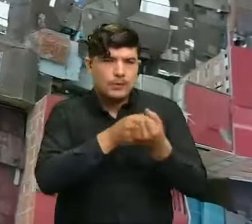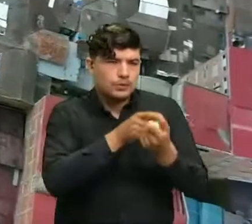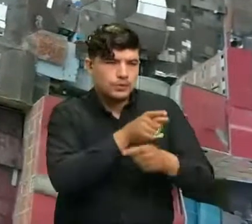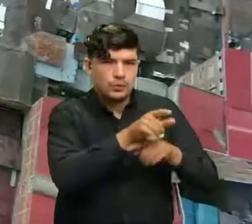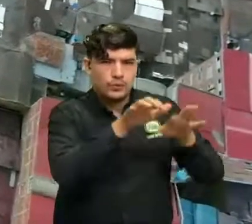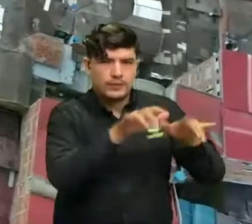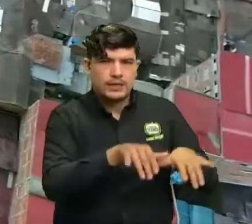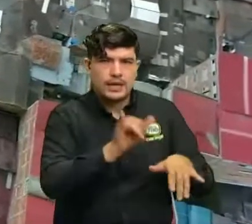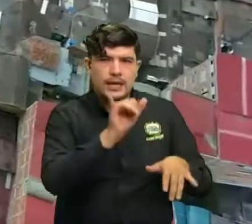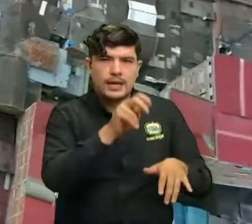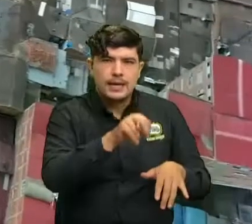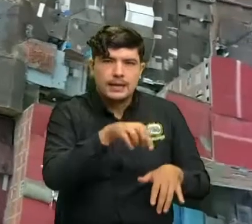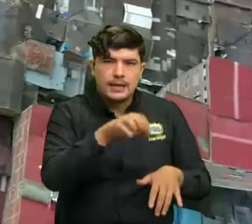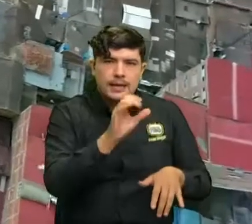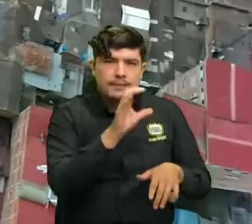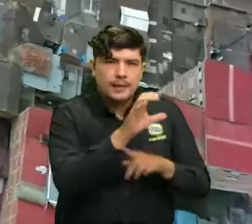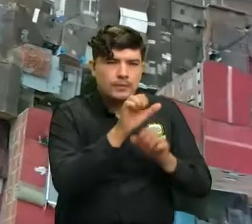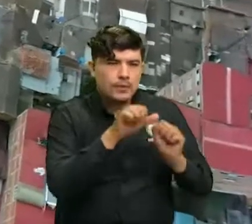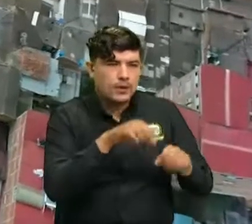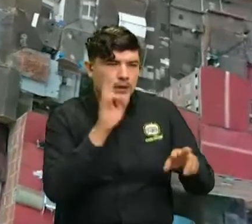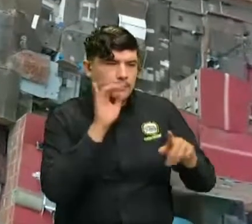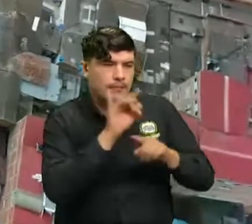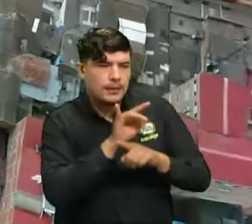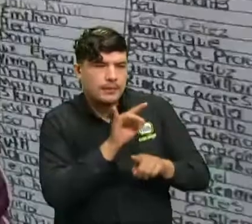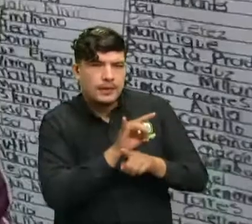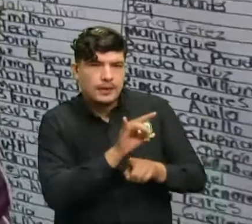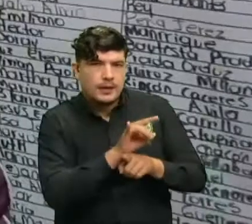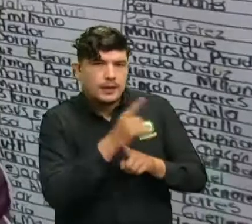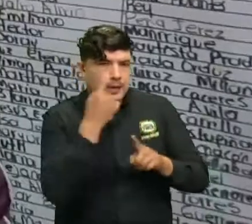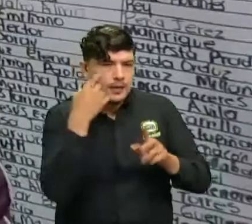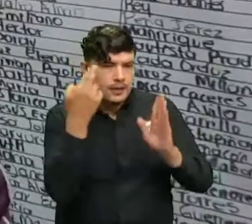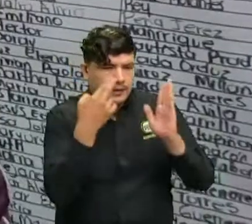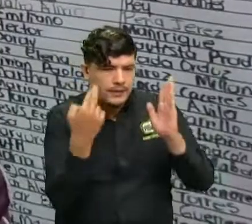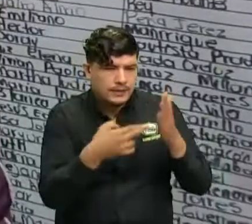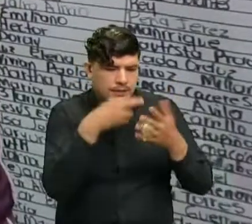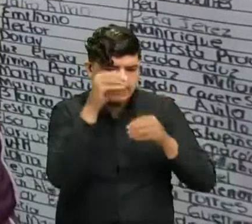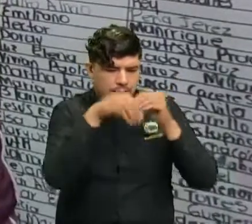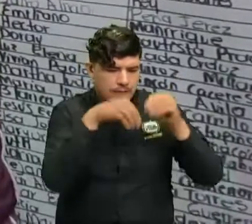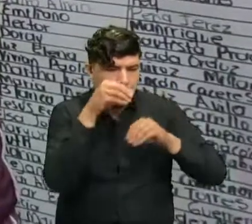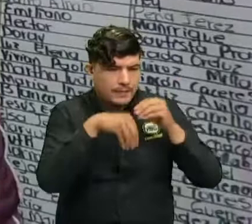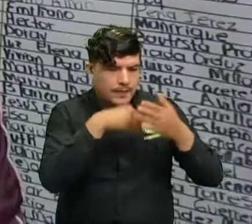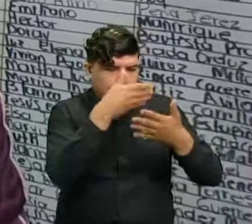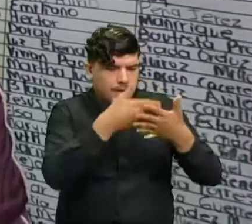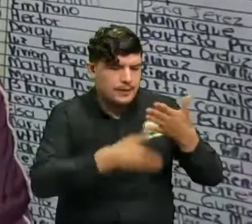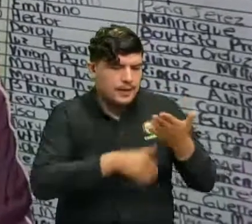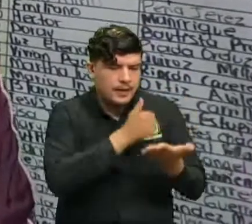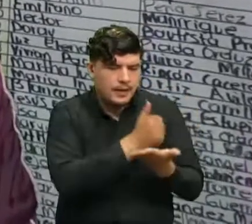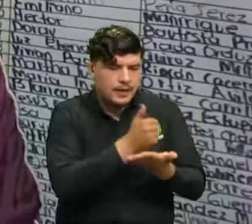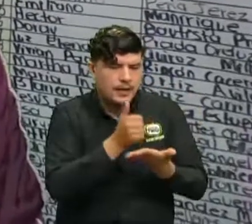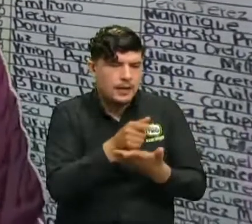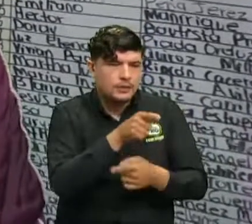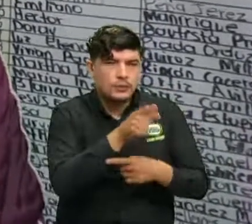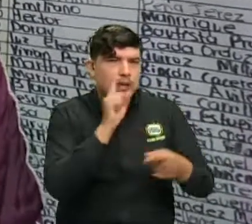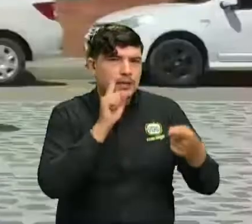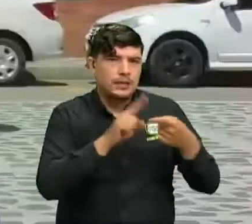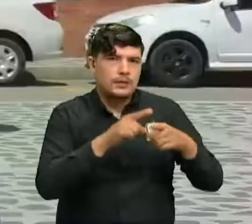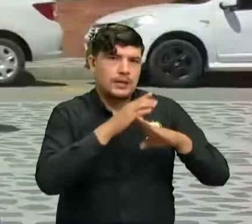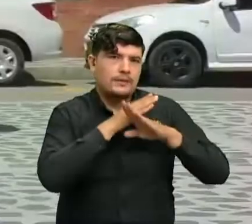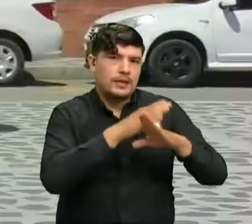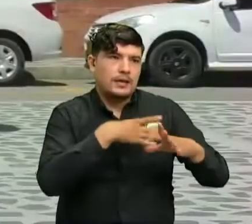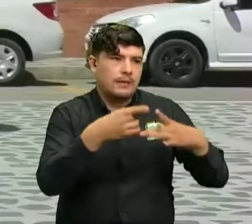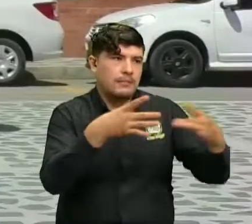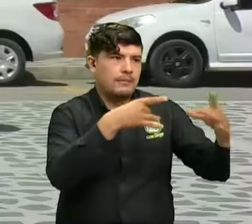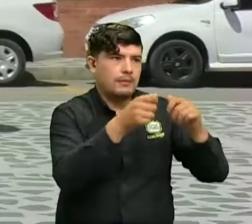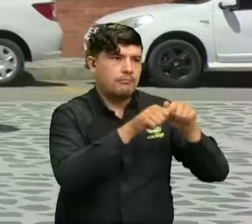oficina para realizar y levantar el conglomerado que evite un contagio masivo